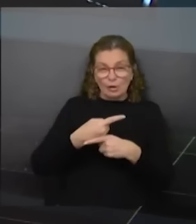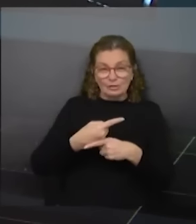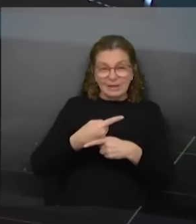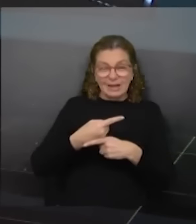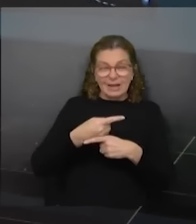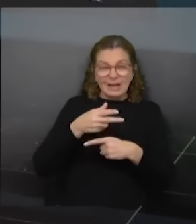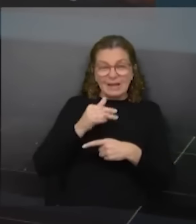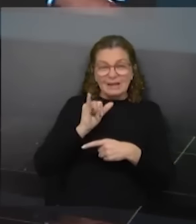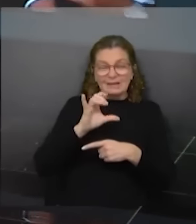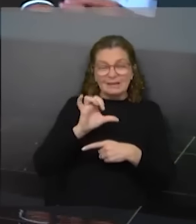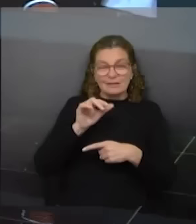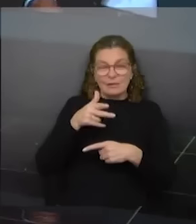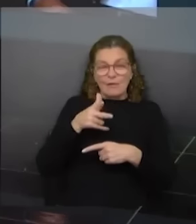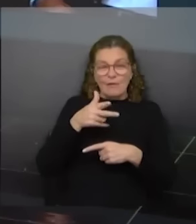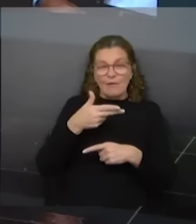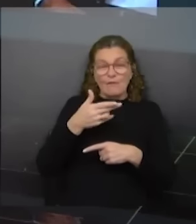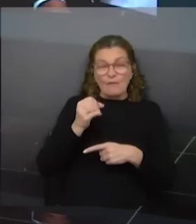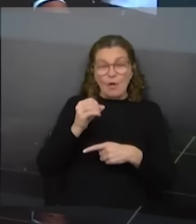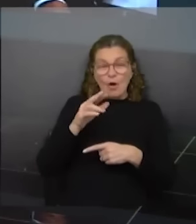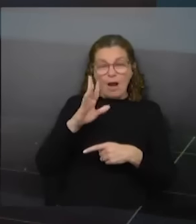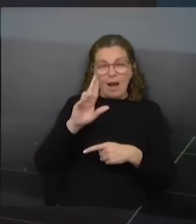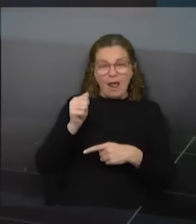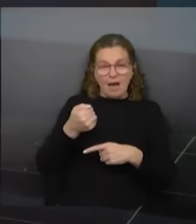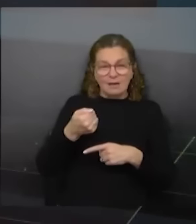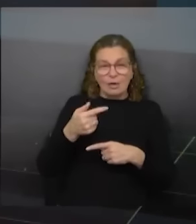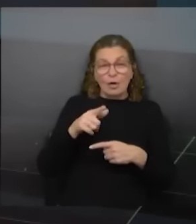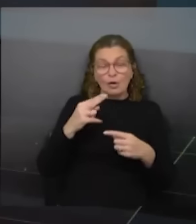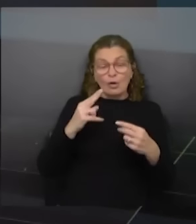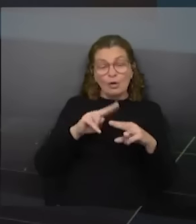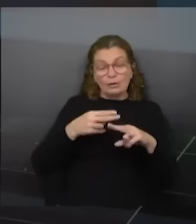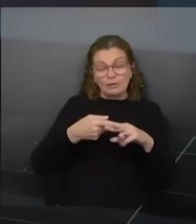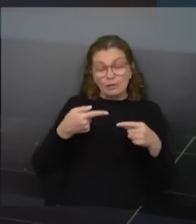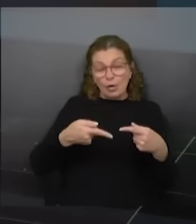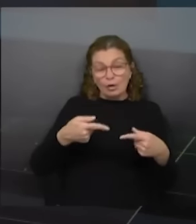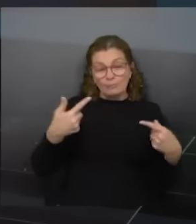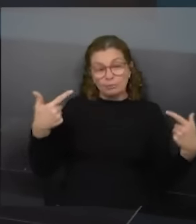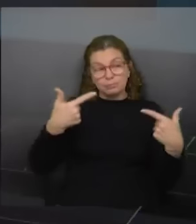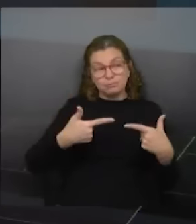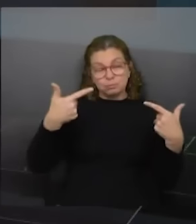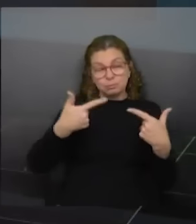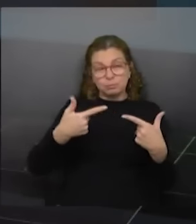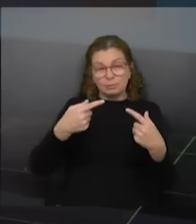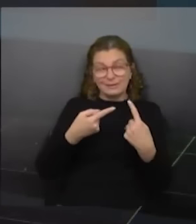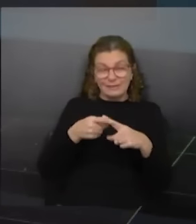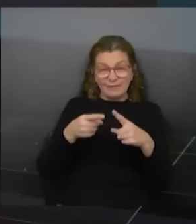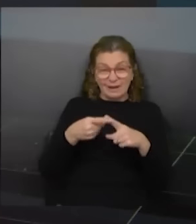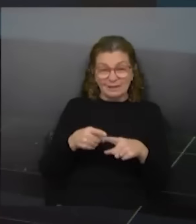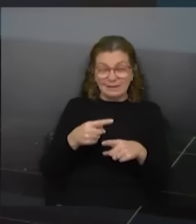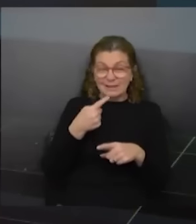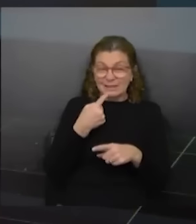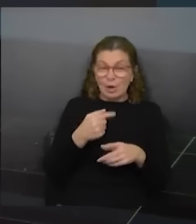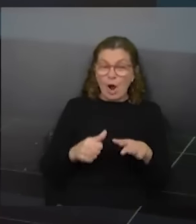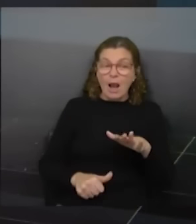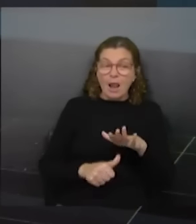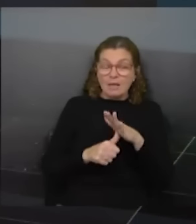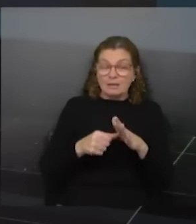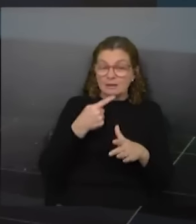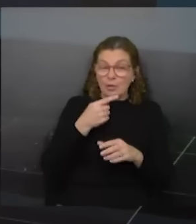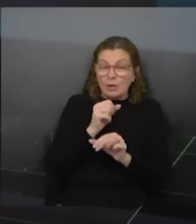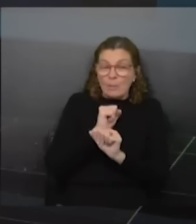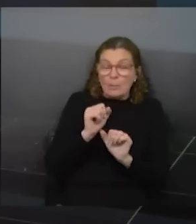hoy tuvieron otra vez un intercambio de disparos entre ambos países el líder de hisbol hassan nasral advirtió que